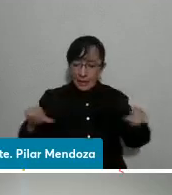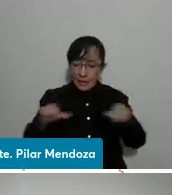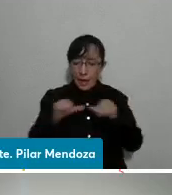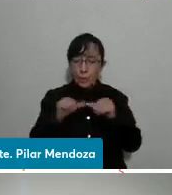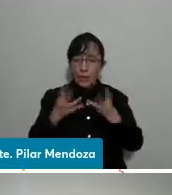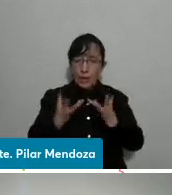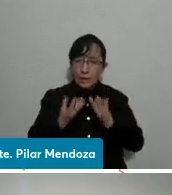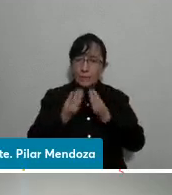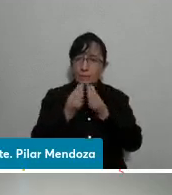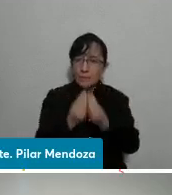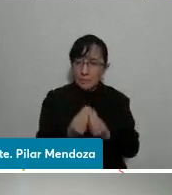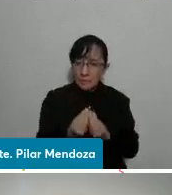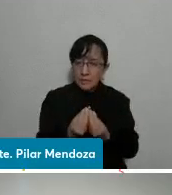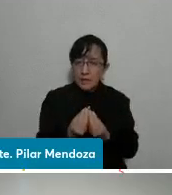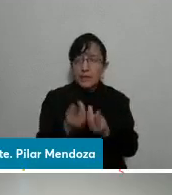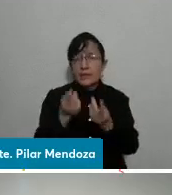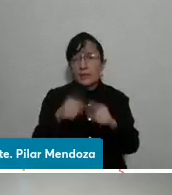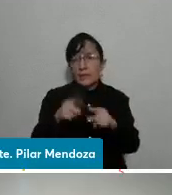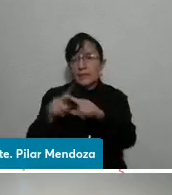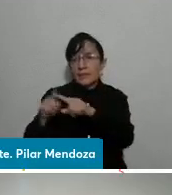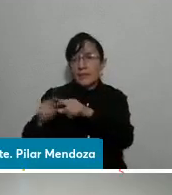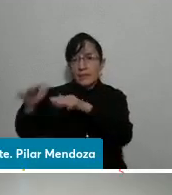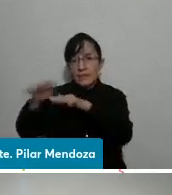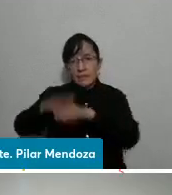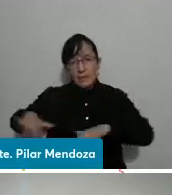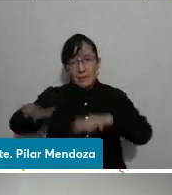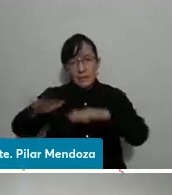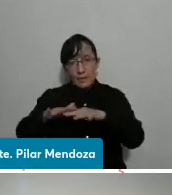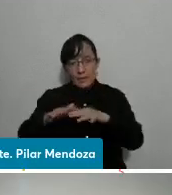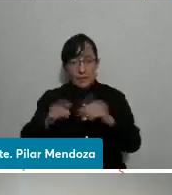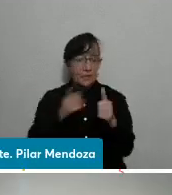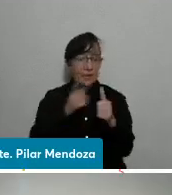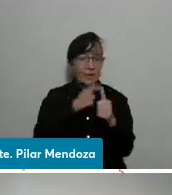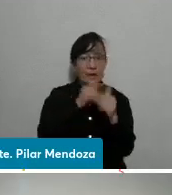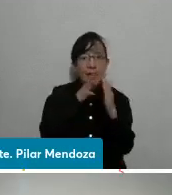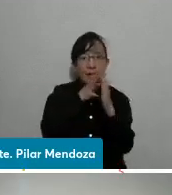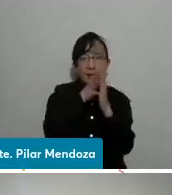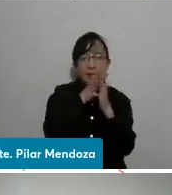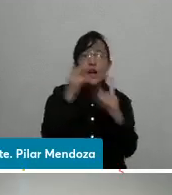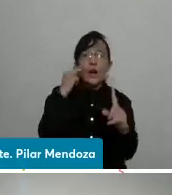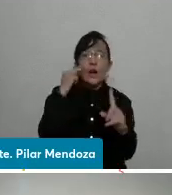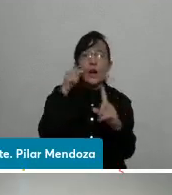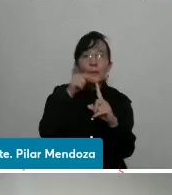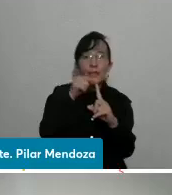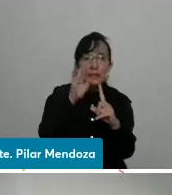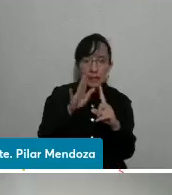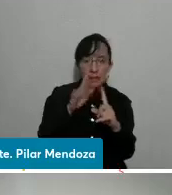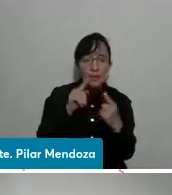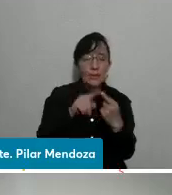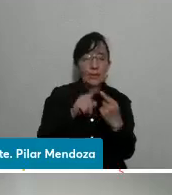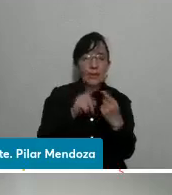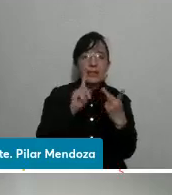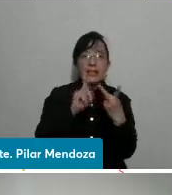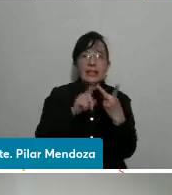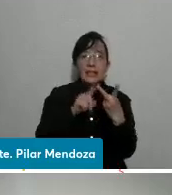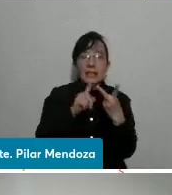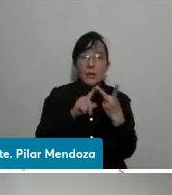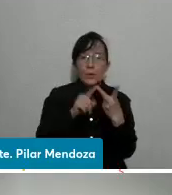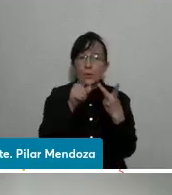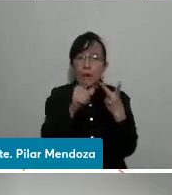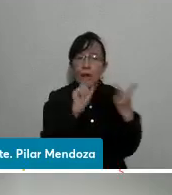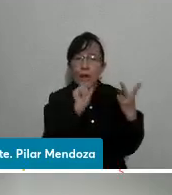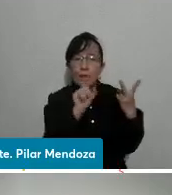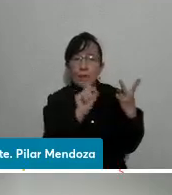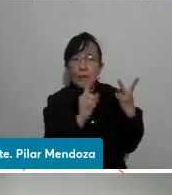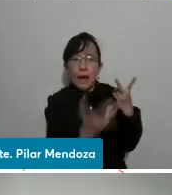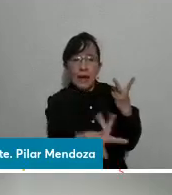primero se socializa el objetivo, se hace una retroalimentación permanente, ¿listo?